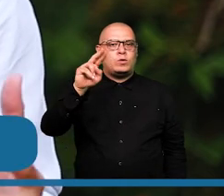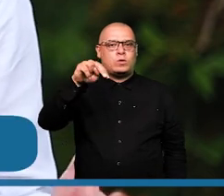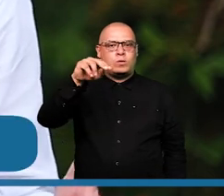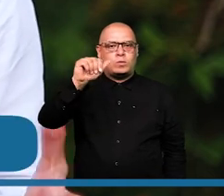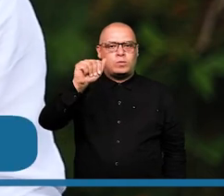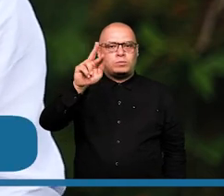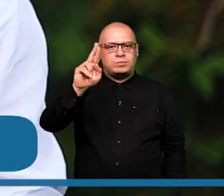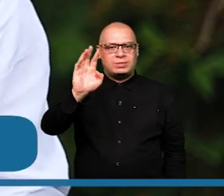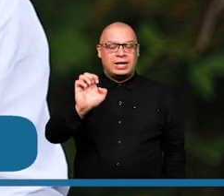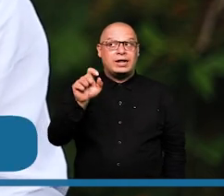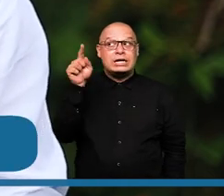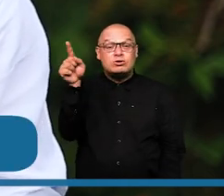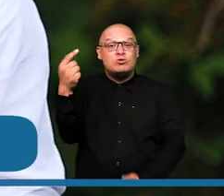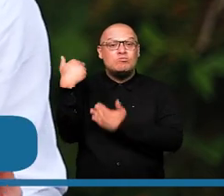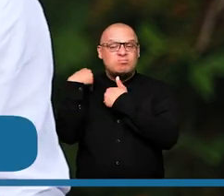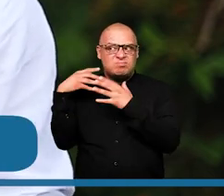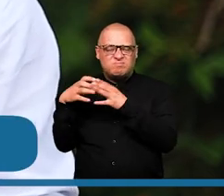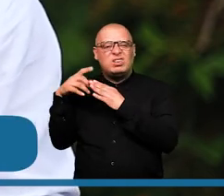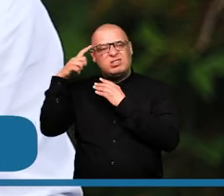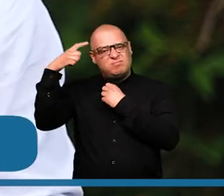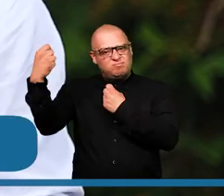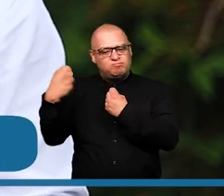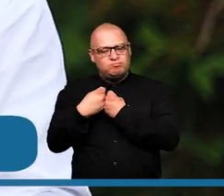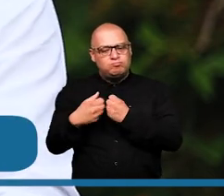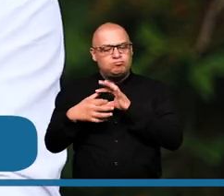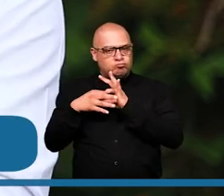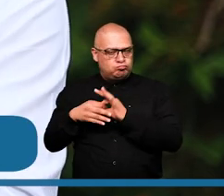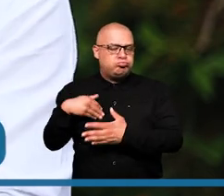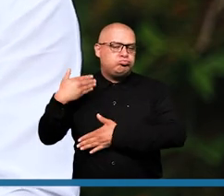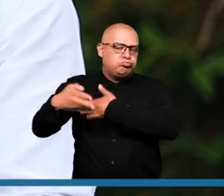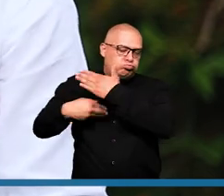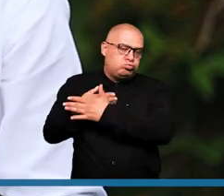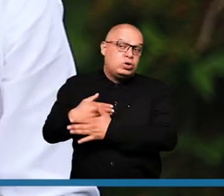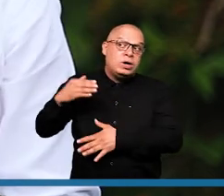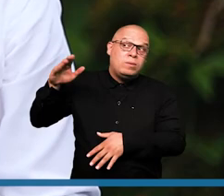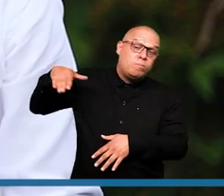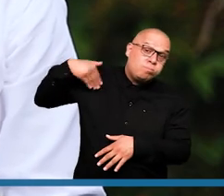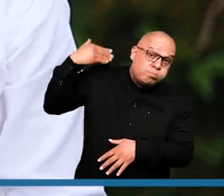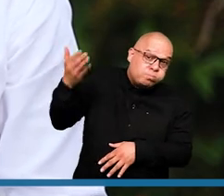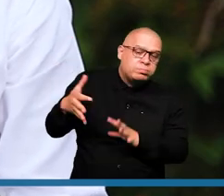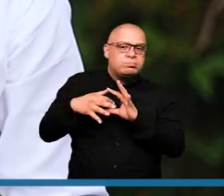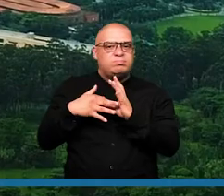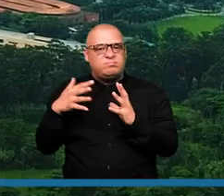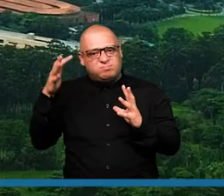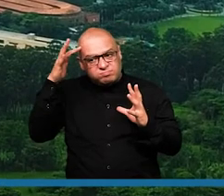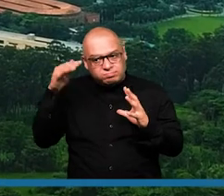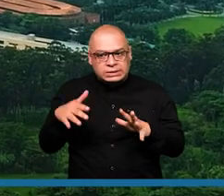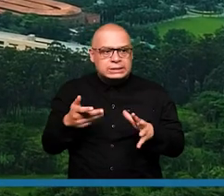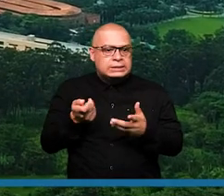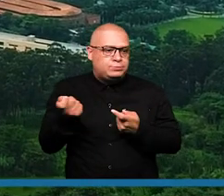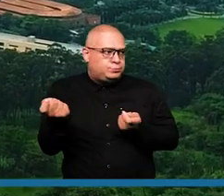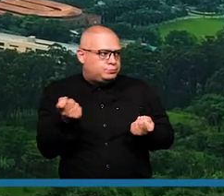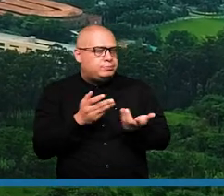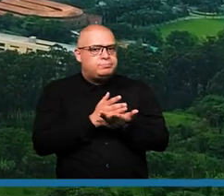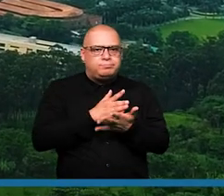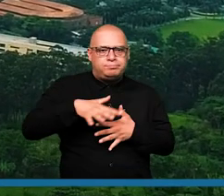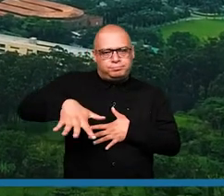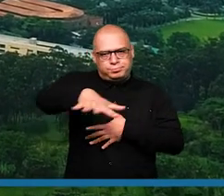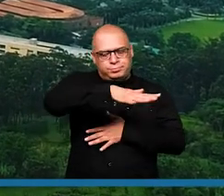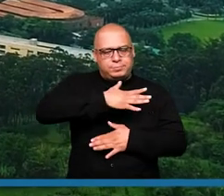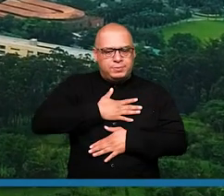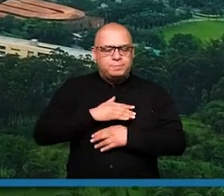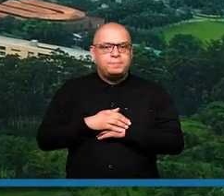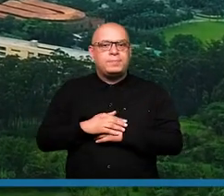de manera articulada al entender y señalar que en algunos puntos compartimos jurisdicción. David Echeverry es un